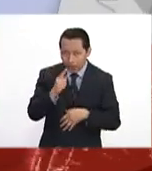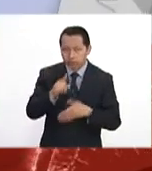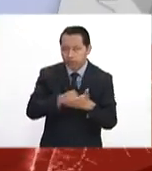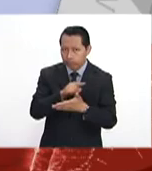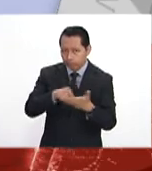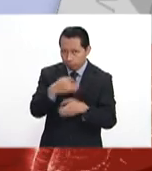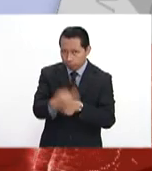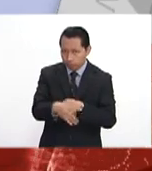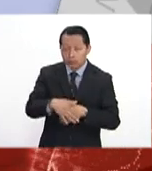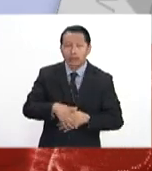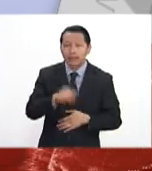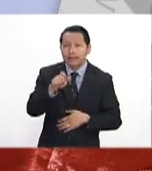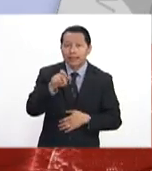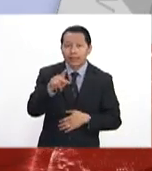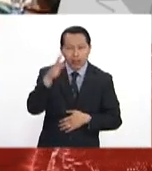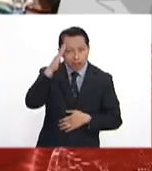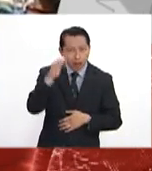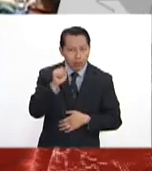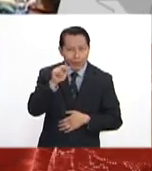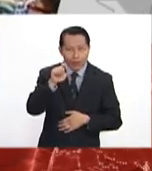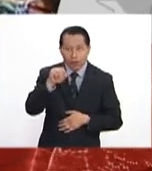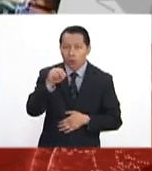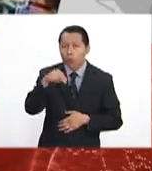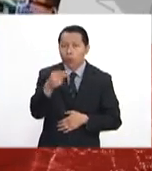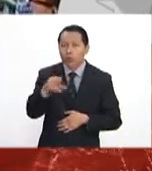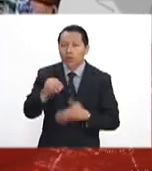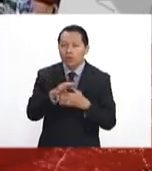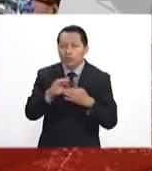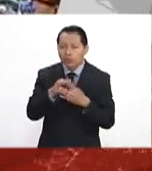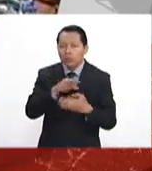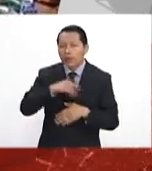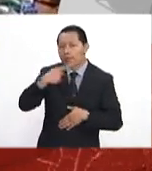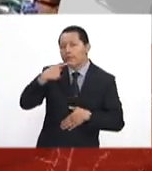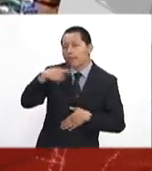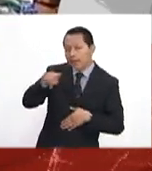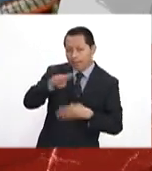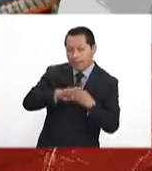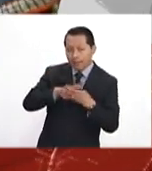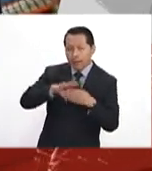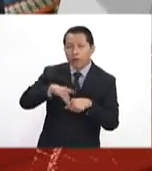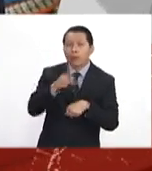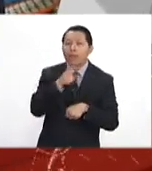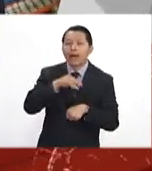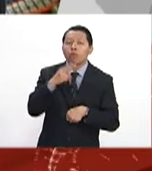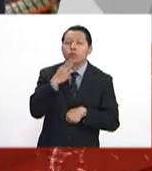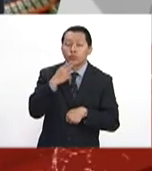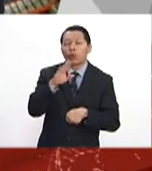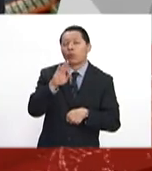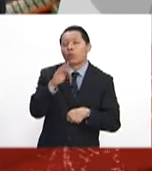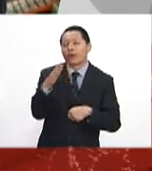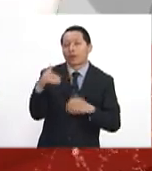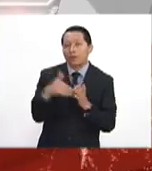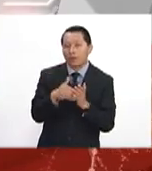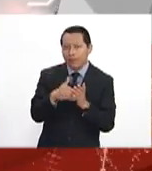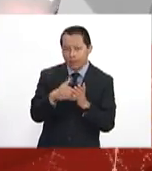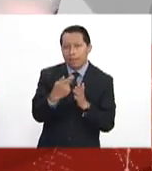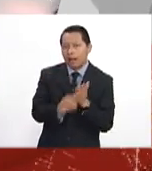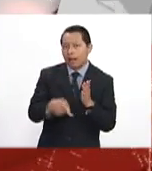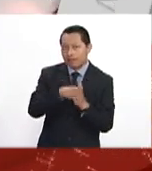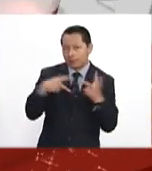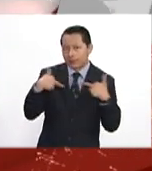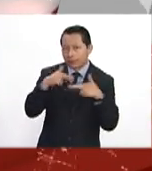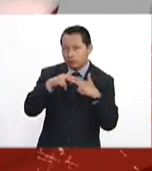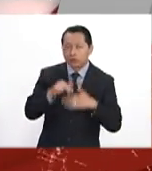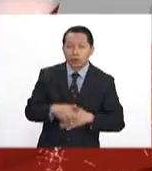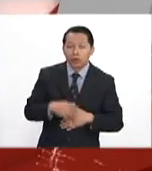secretario de Educación Pública, Aurelio Nuño, informó que analiza presentar demandas penales por mal uso de 44,000 plazas de maestros. Para nosotros